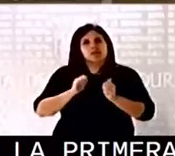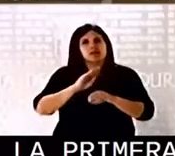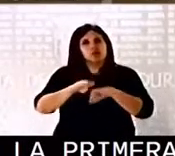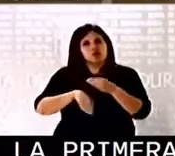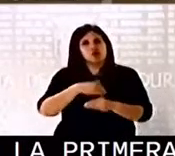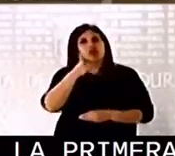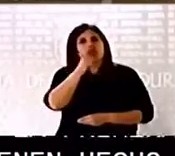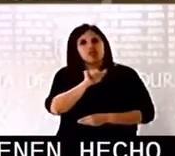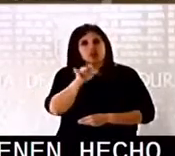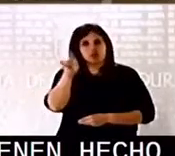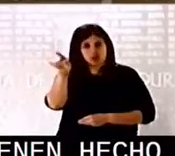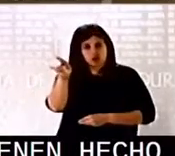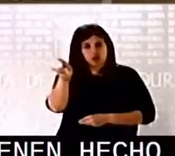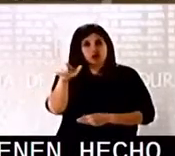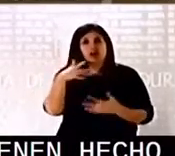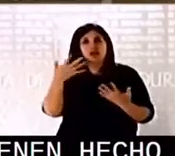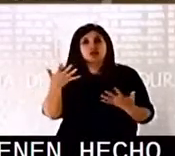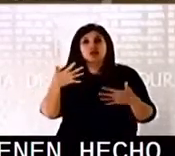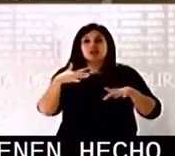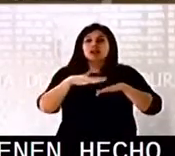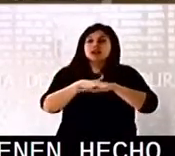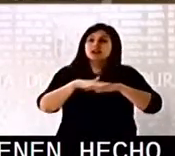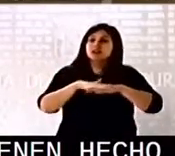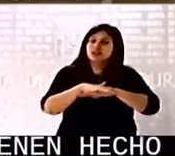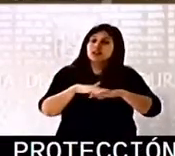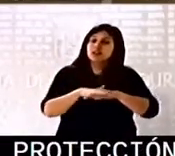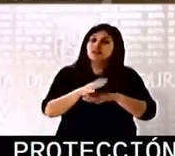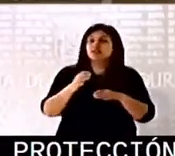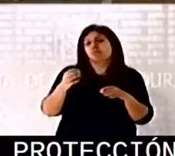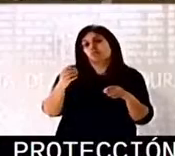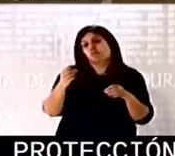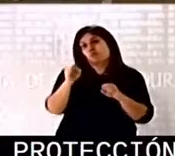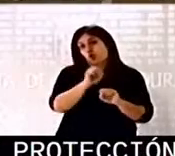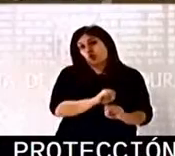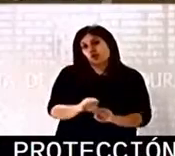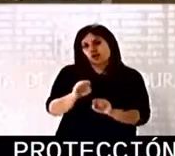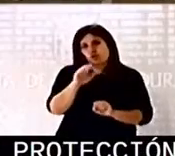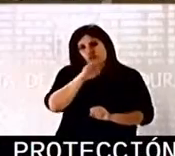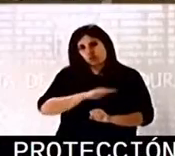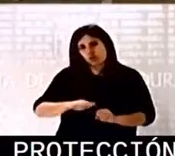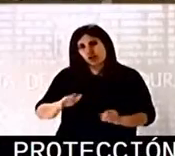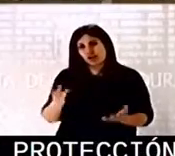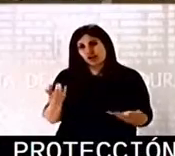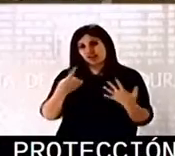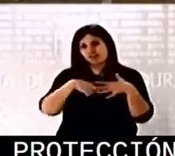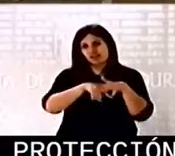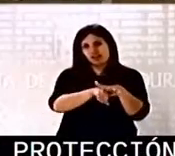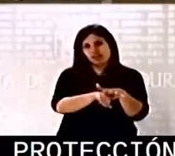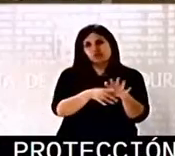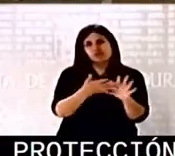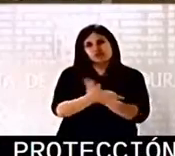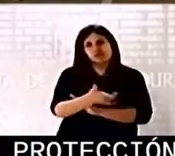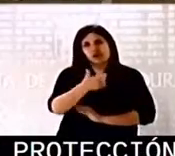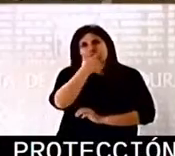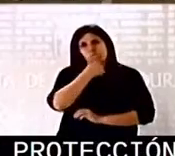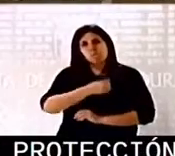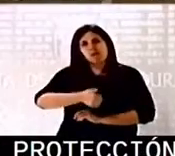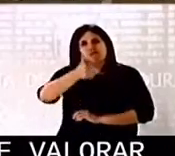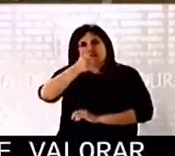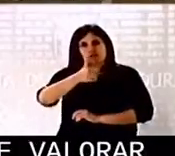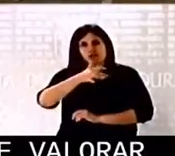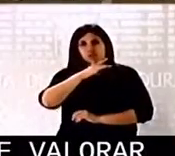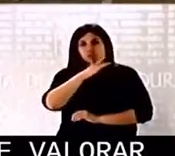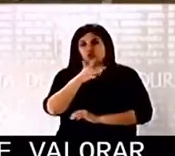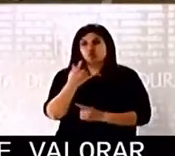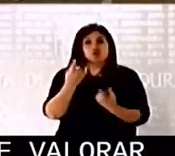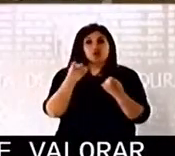con lo cual la integración en la red de protección de menores es más fácil que tenerlos que valorar socialmente